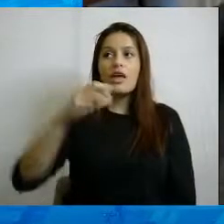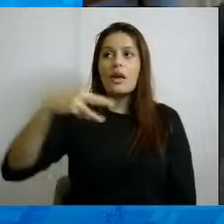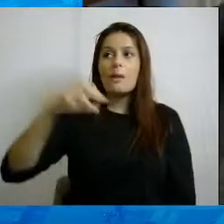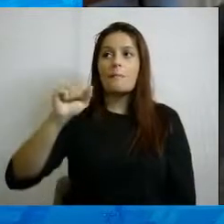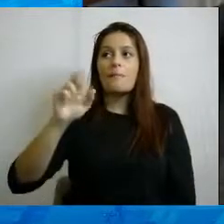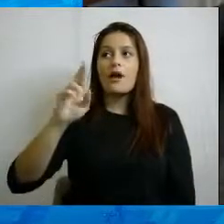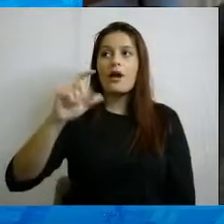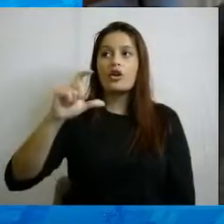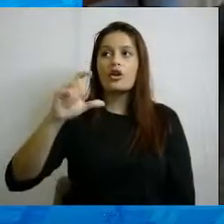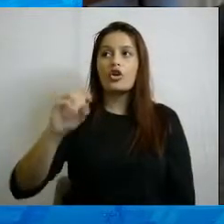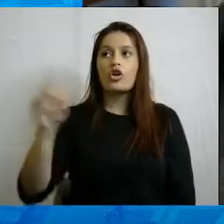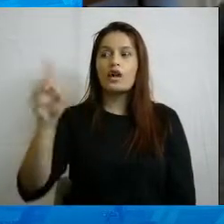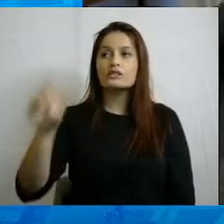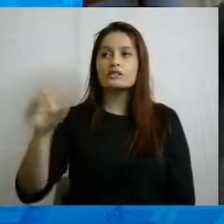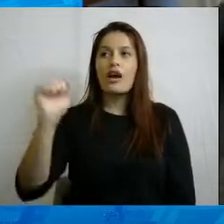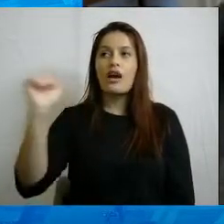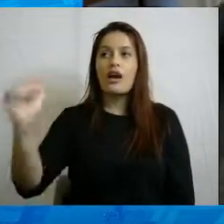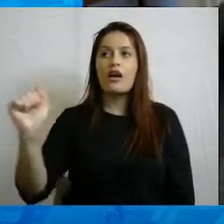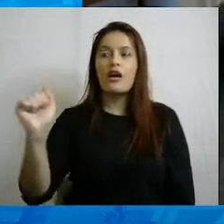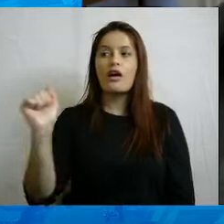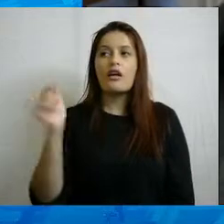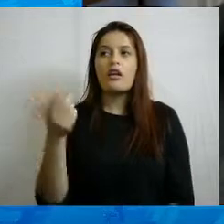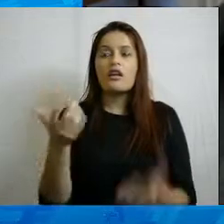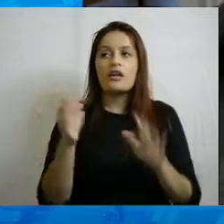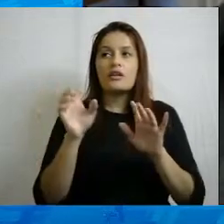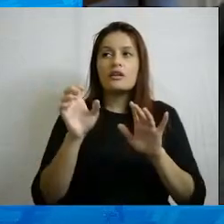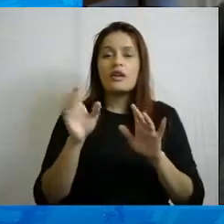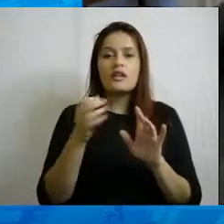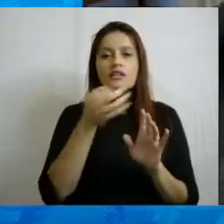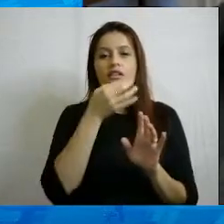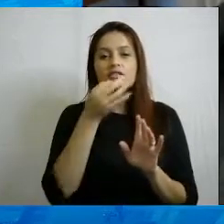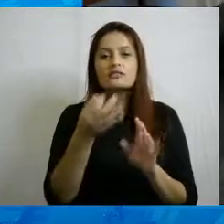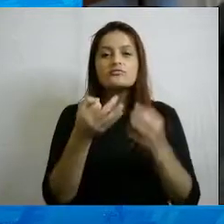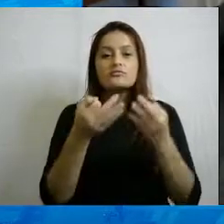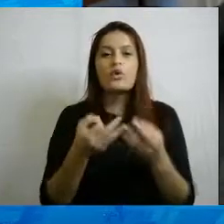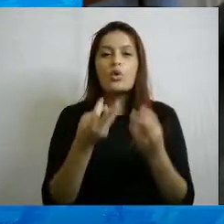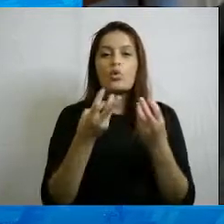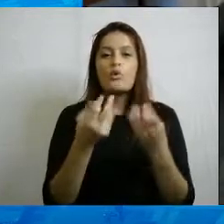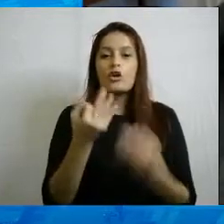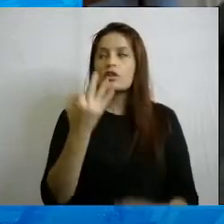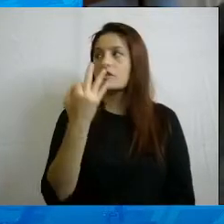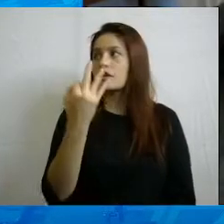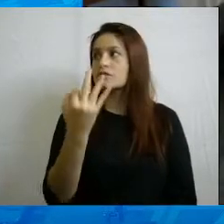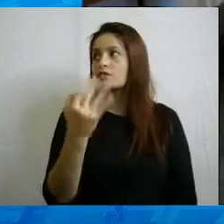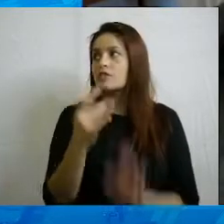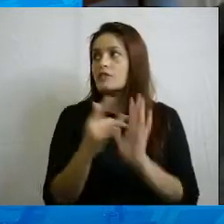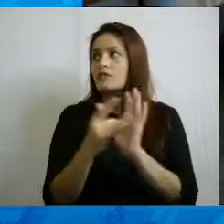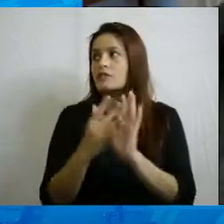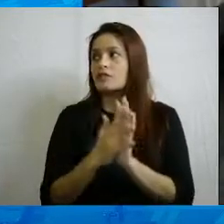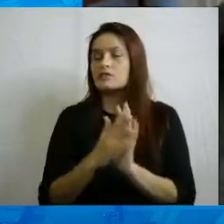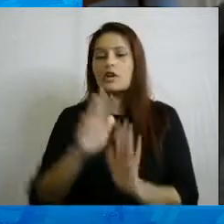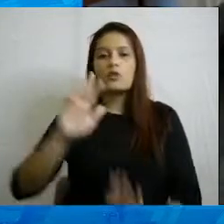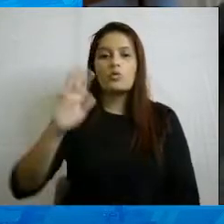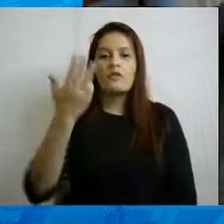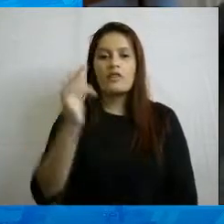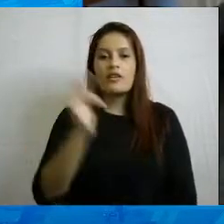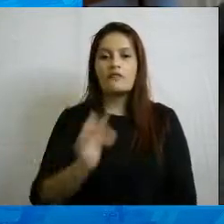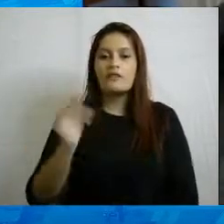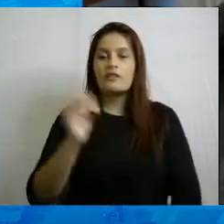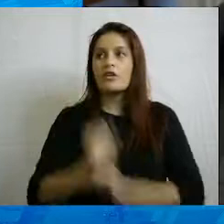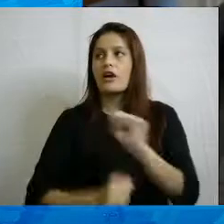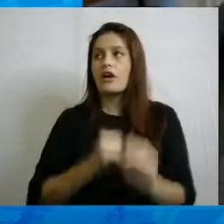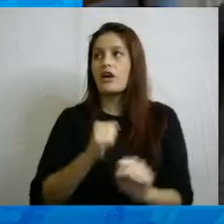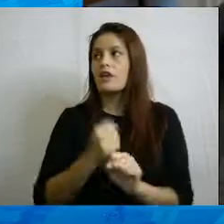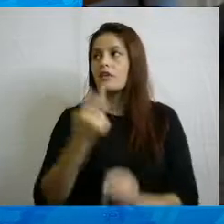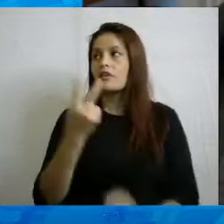que esto se enmarca dentro de la resolución número 3 de fecha 9 de febrero de 2022 de la